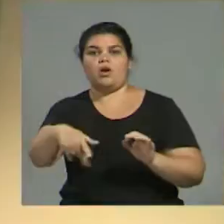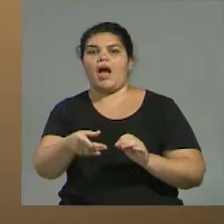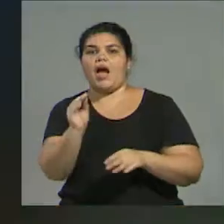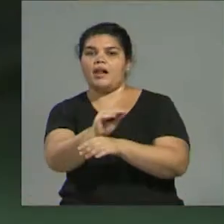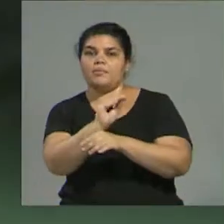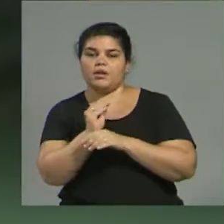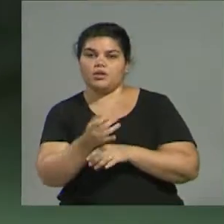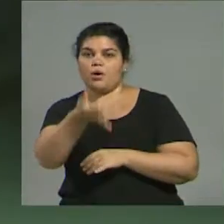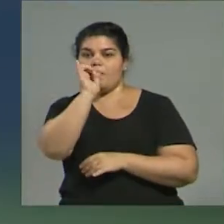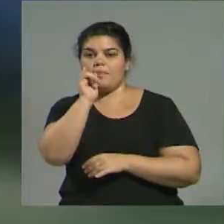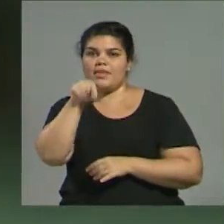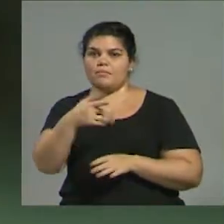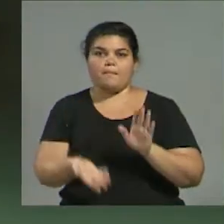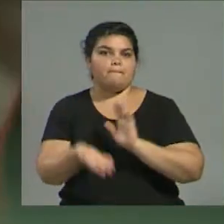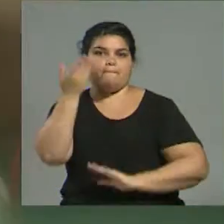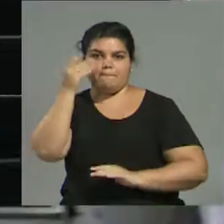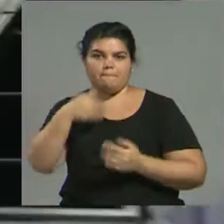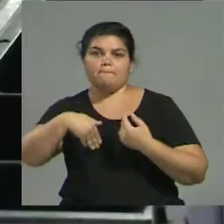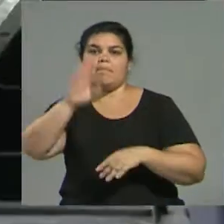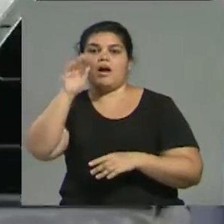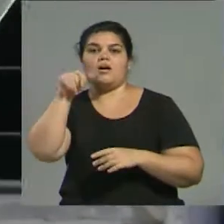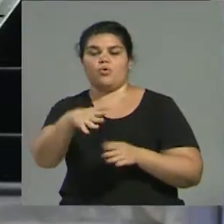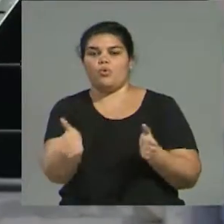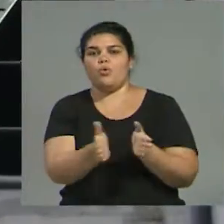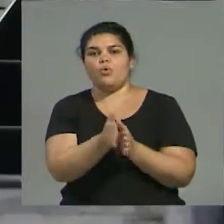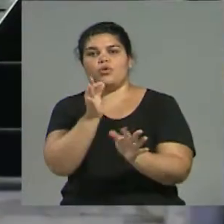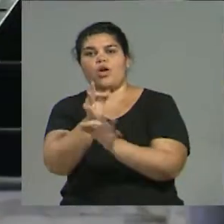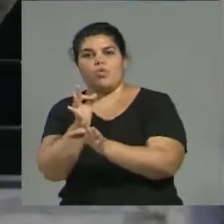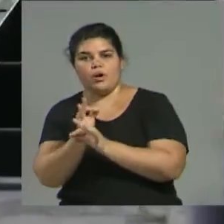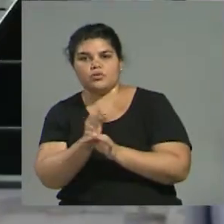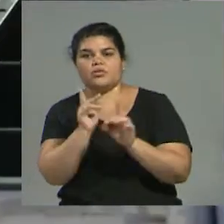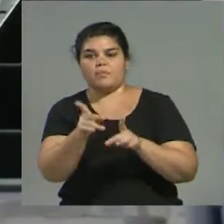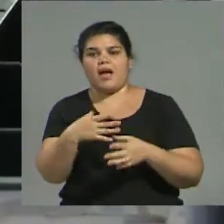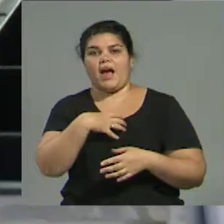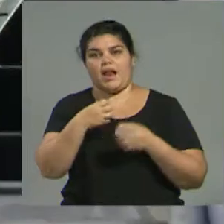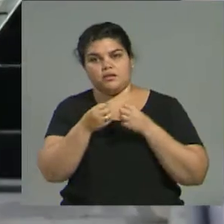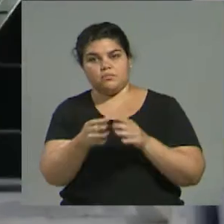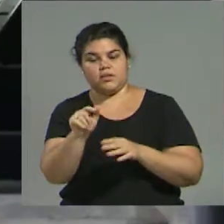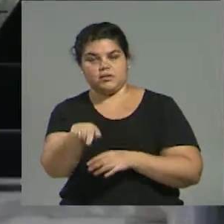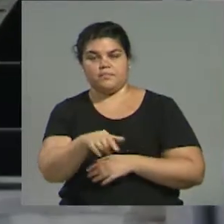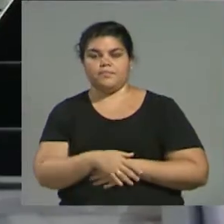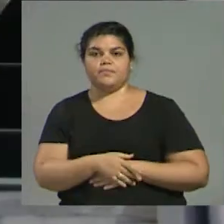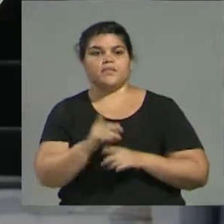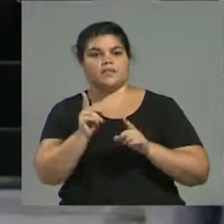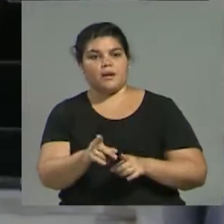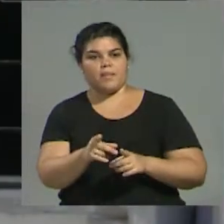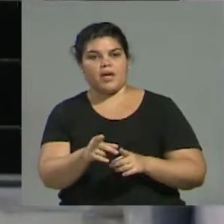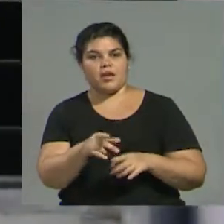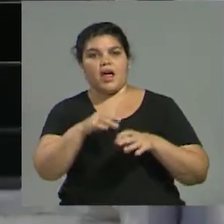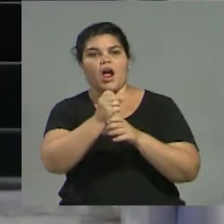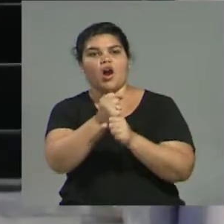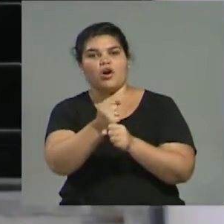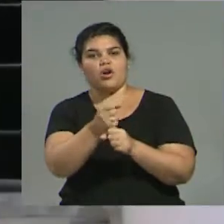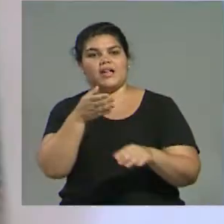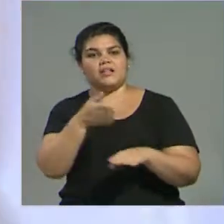se va a mover conjuntamente en el mes de febrero con el rubro educación por el comienzo de las clases. Además es inminente la suba del boleto, otro de los factores que